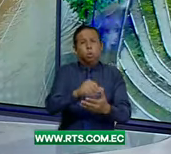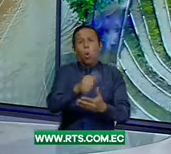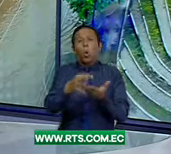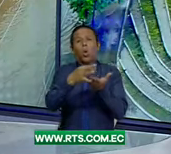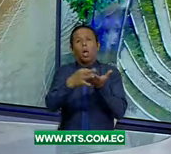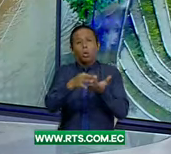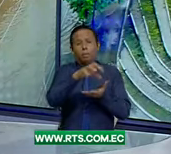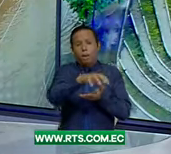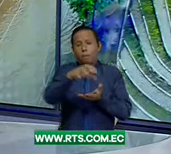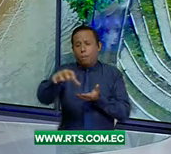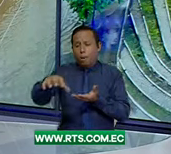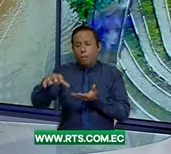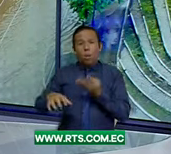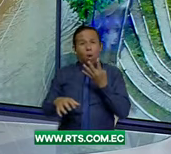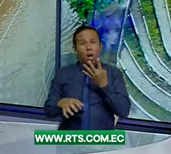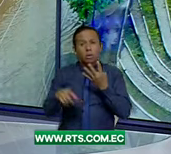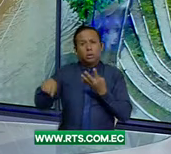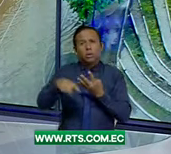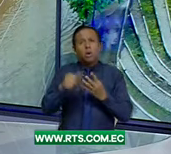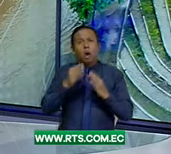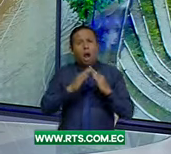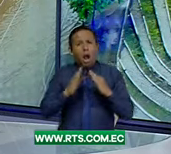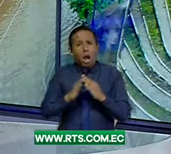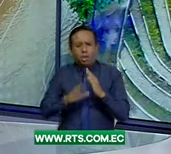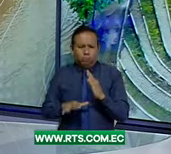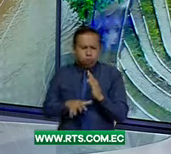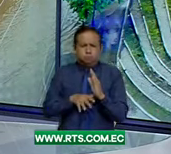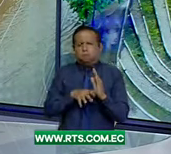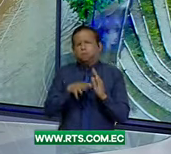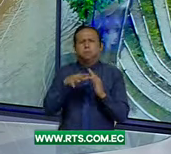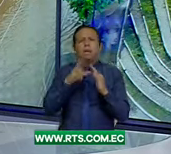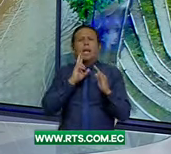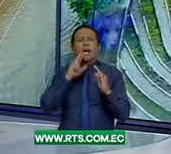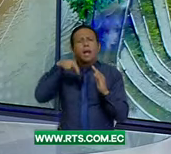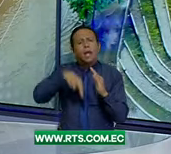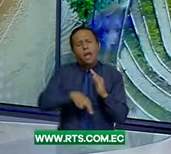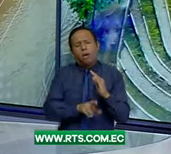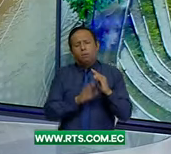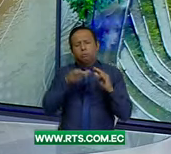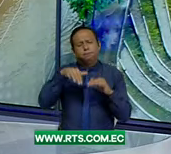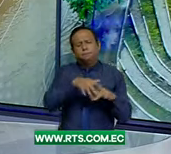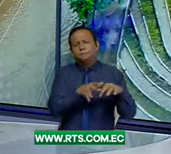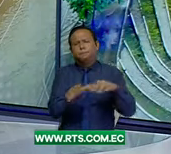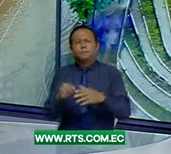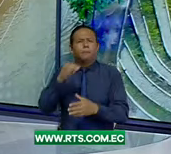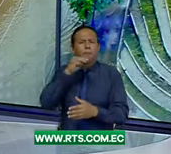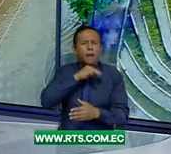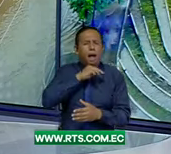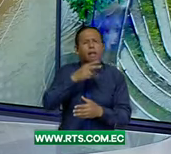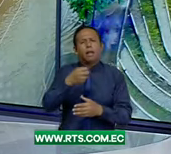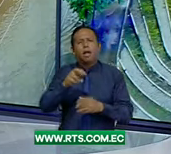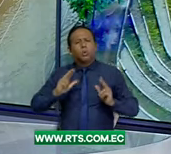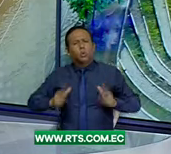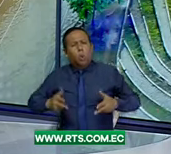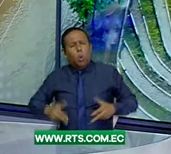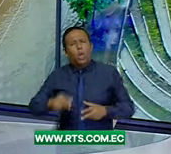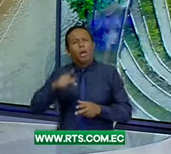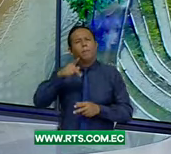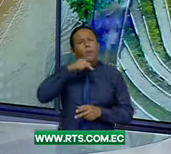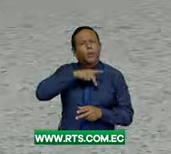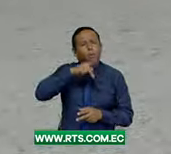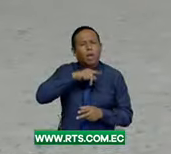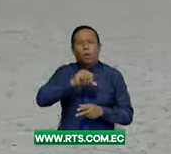se registraron inundaciones de viviendas y desbordamiento de ríos en Manta, Chone, Jama, Puerto Viejo y San Ana.